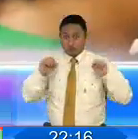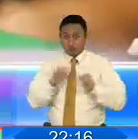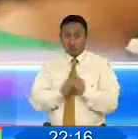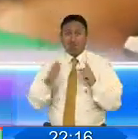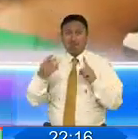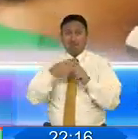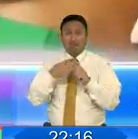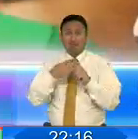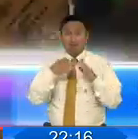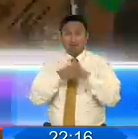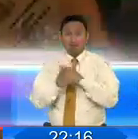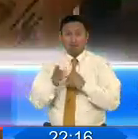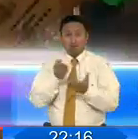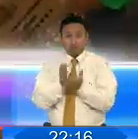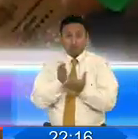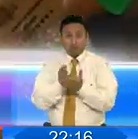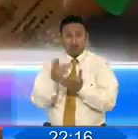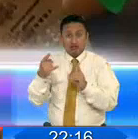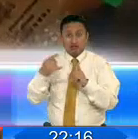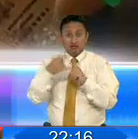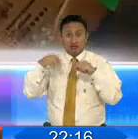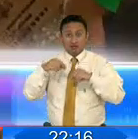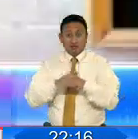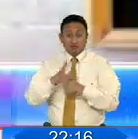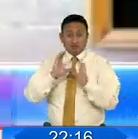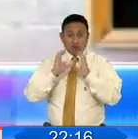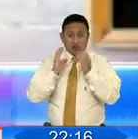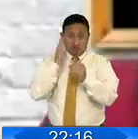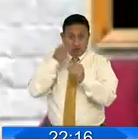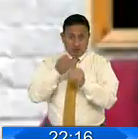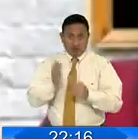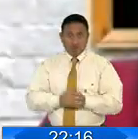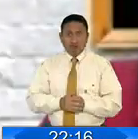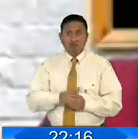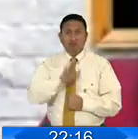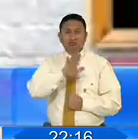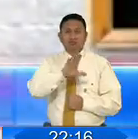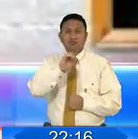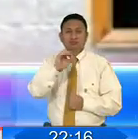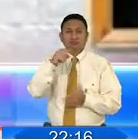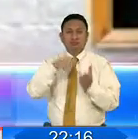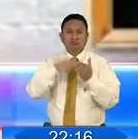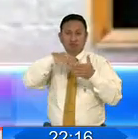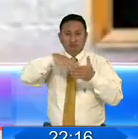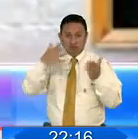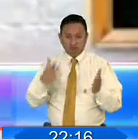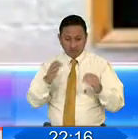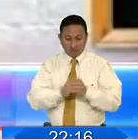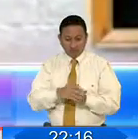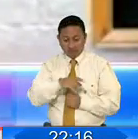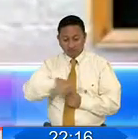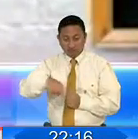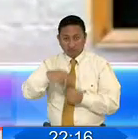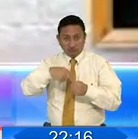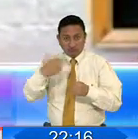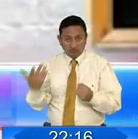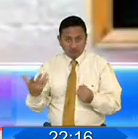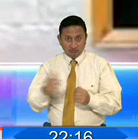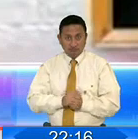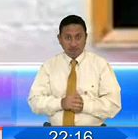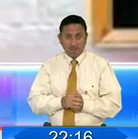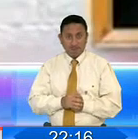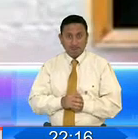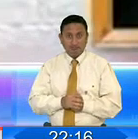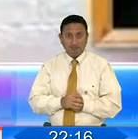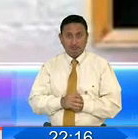conectividad y acceso tecnológico para acceder a las clases. Hay 500.000 estudiantes que están fuera del sistema educativo.